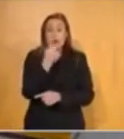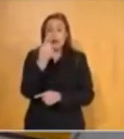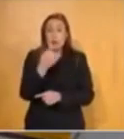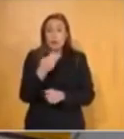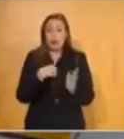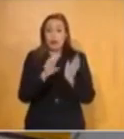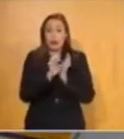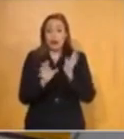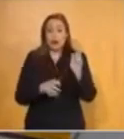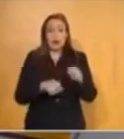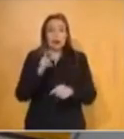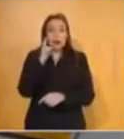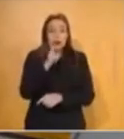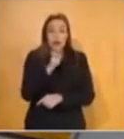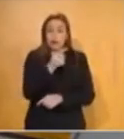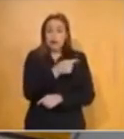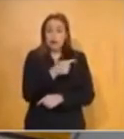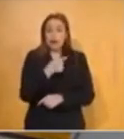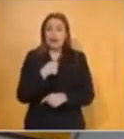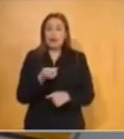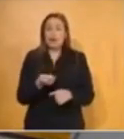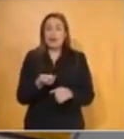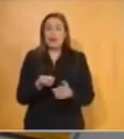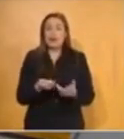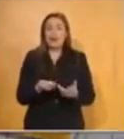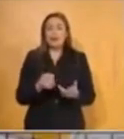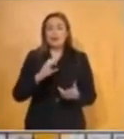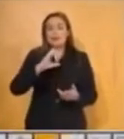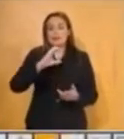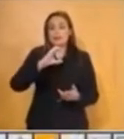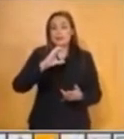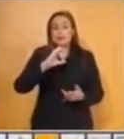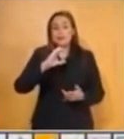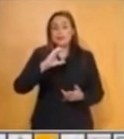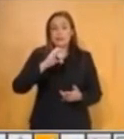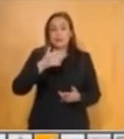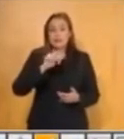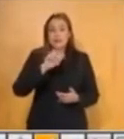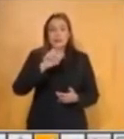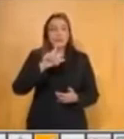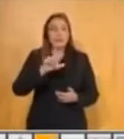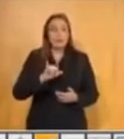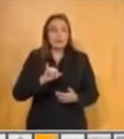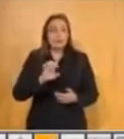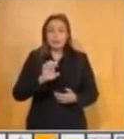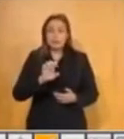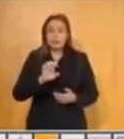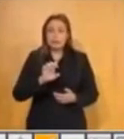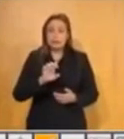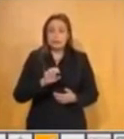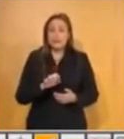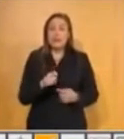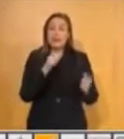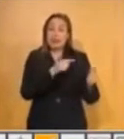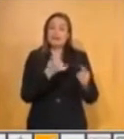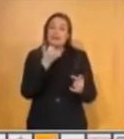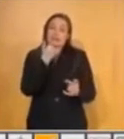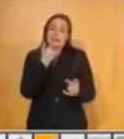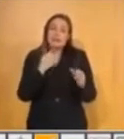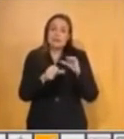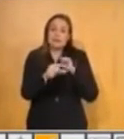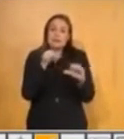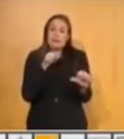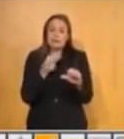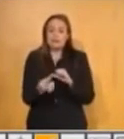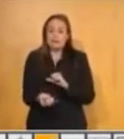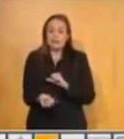here we don't have Charlie Brown, only Snoopy. Pay attention, it says, read the comic strip. Vamos a leer la tira cómica, es acerca de Snoopy, recuerda